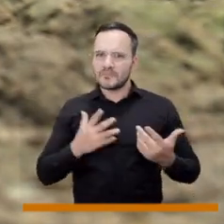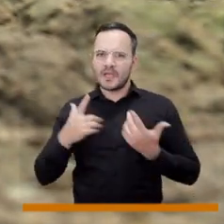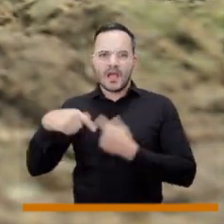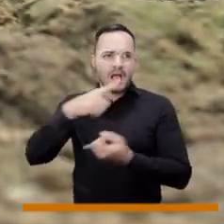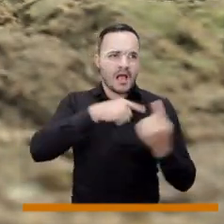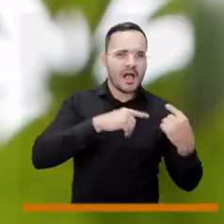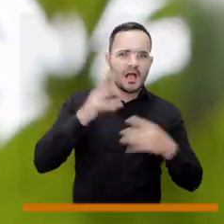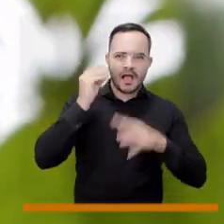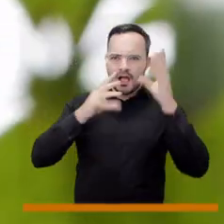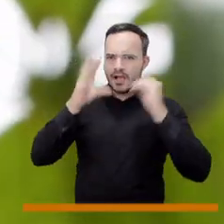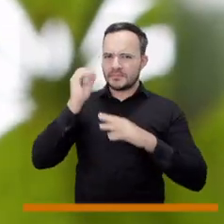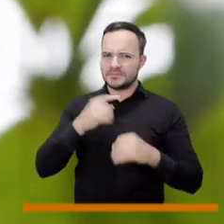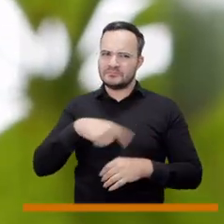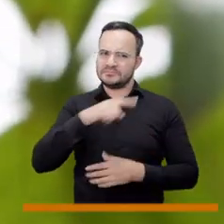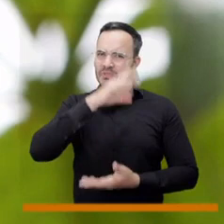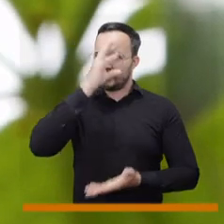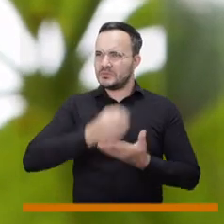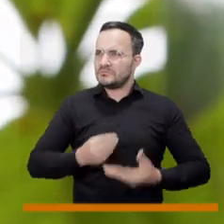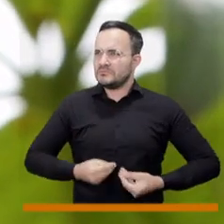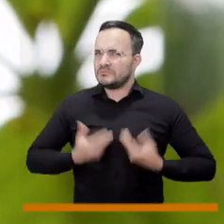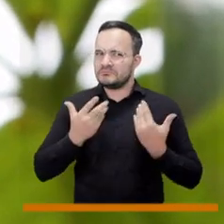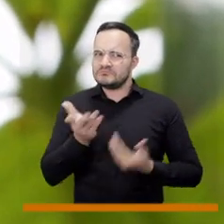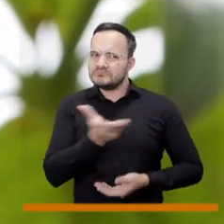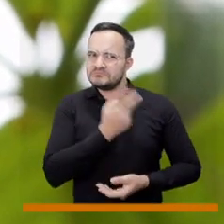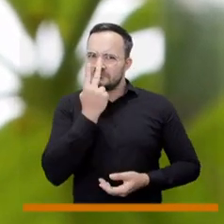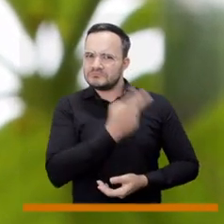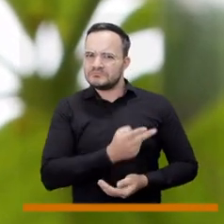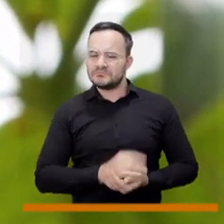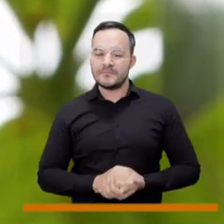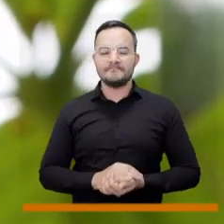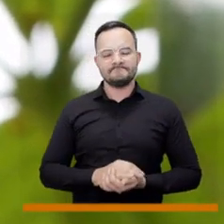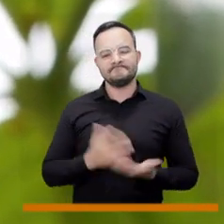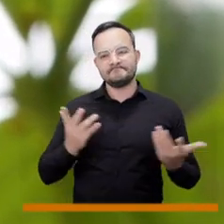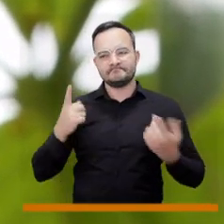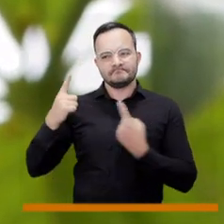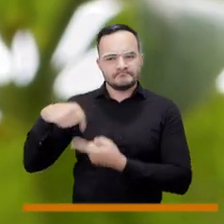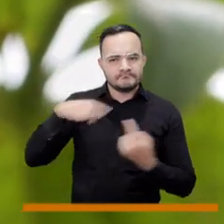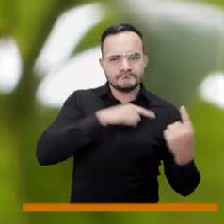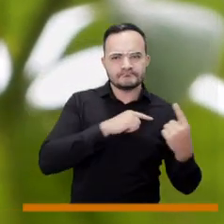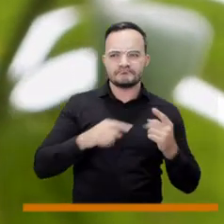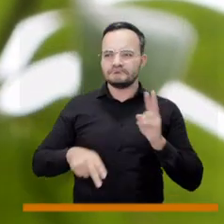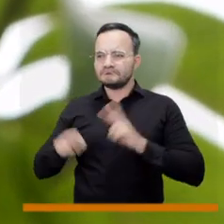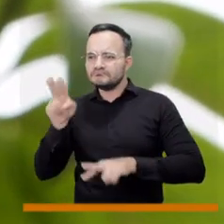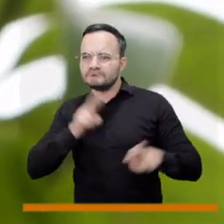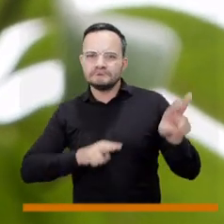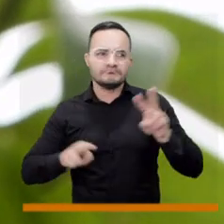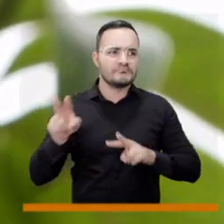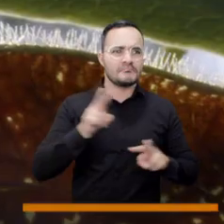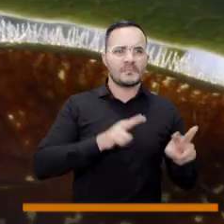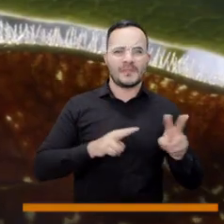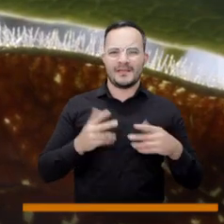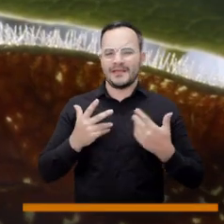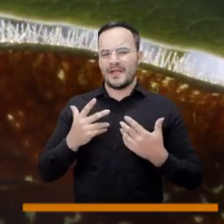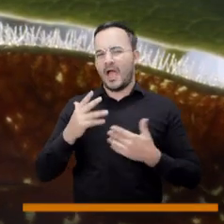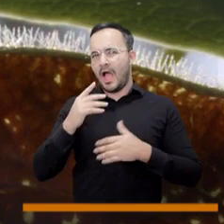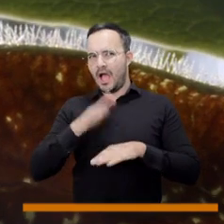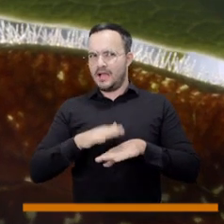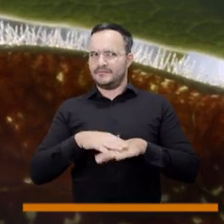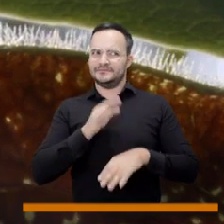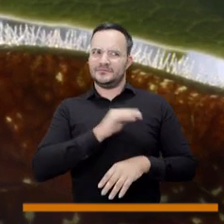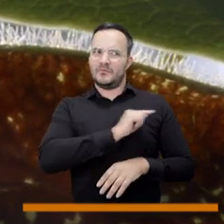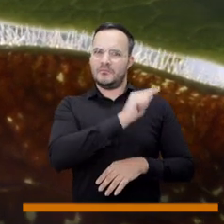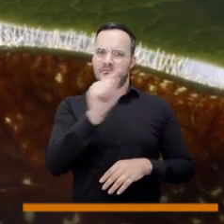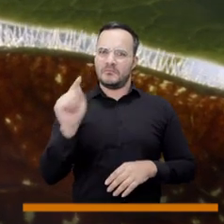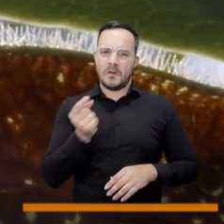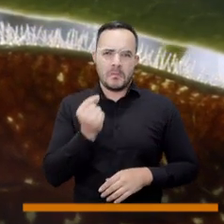Medellín, cuando se dan cuenta de lo que hay acá? ¿Qué comentarios les dejan? Sí, realmente es un turismo que no